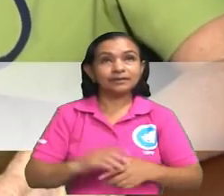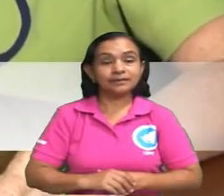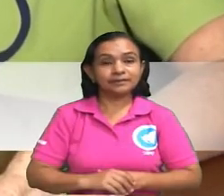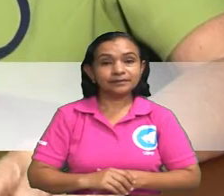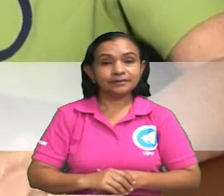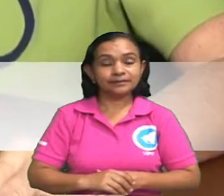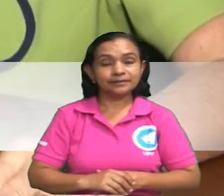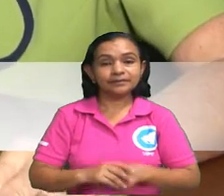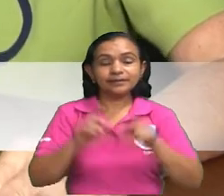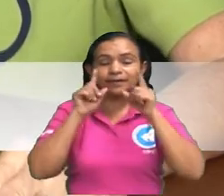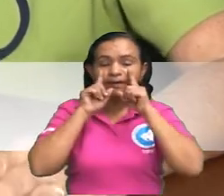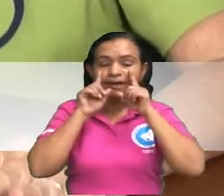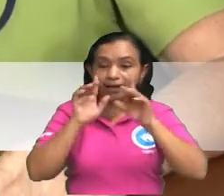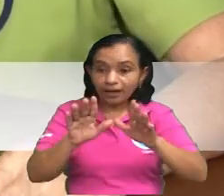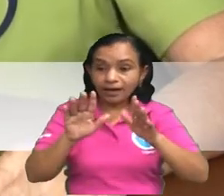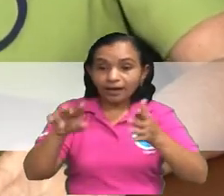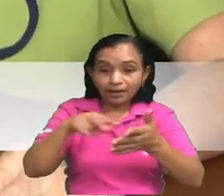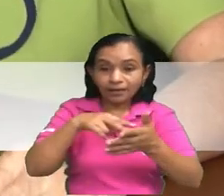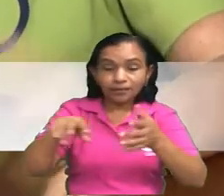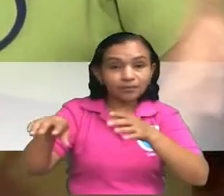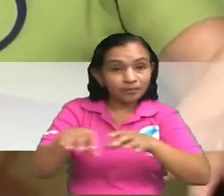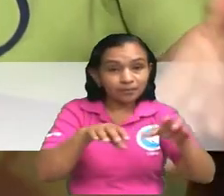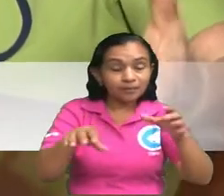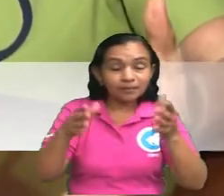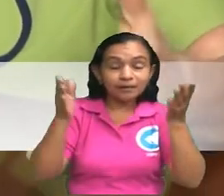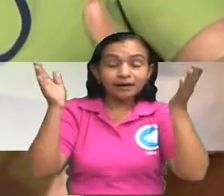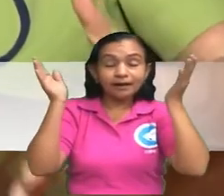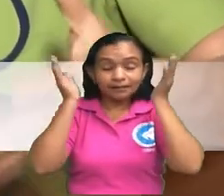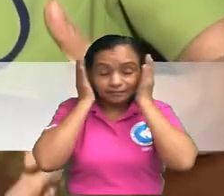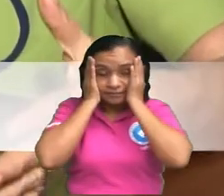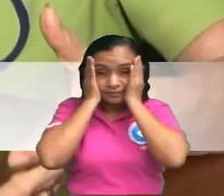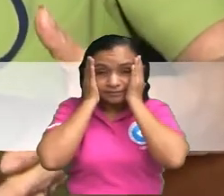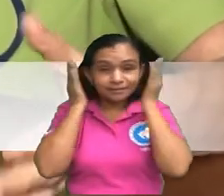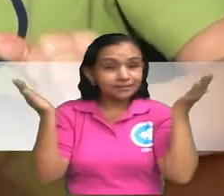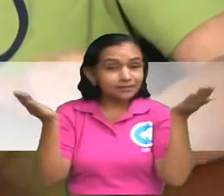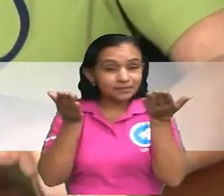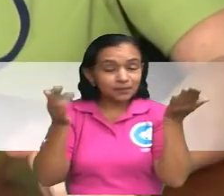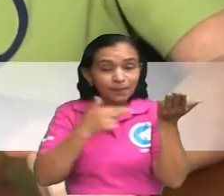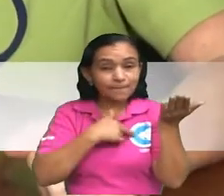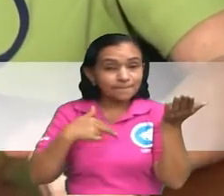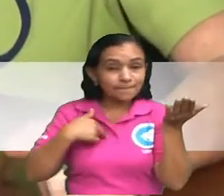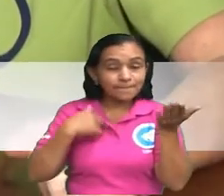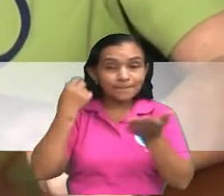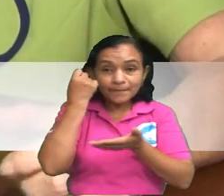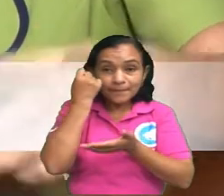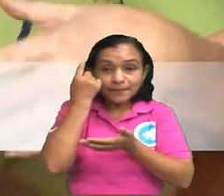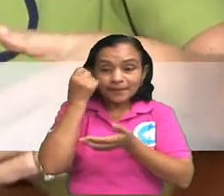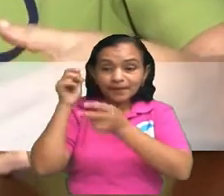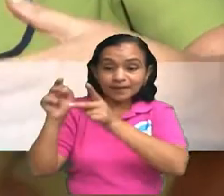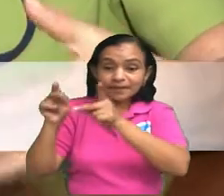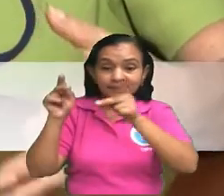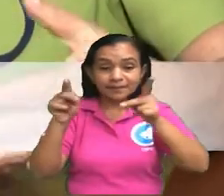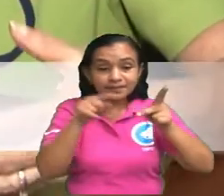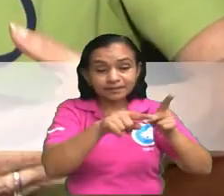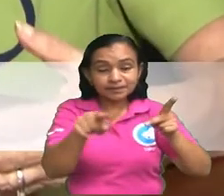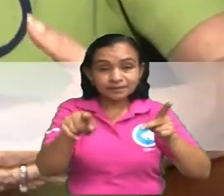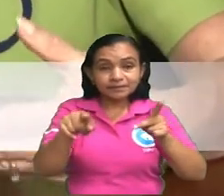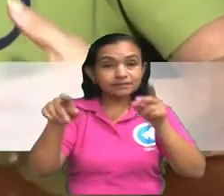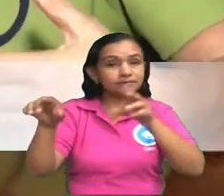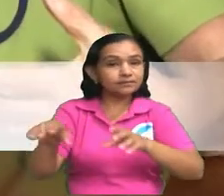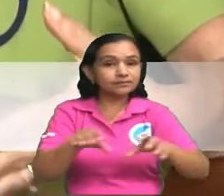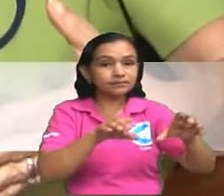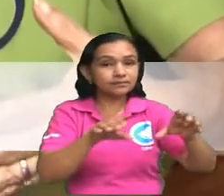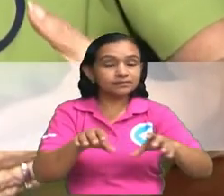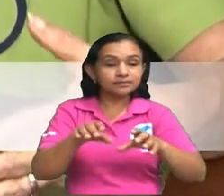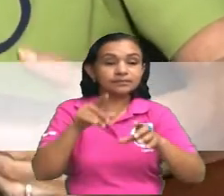Bueno, hay que cuidar la fiesta y hay que ver cómo hacemos entender a la población que las acciones